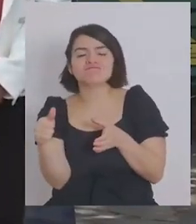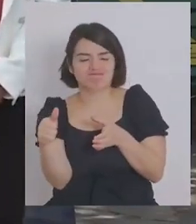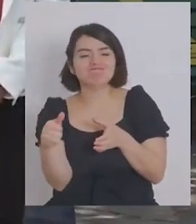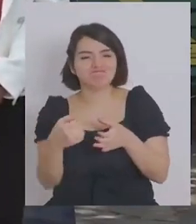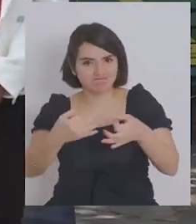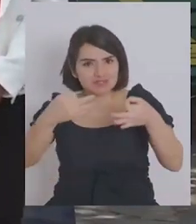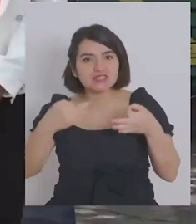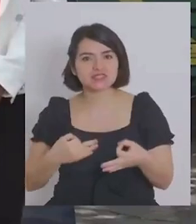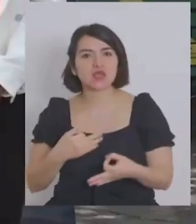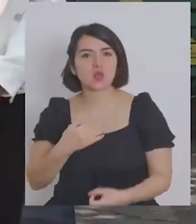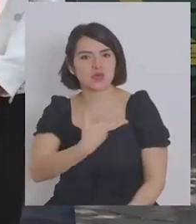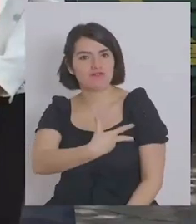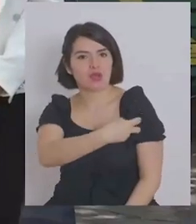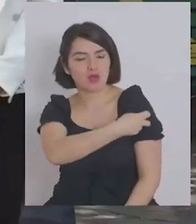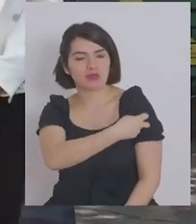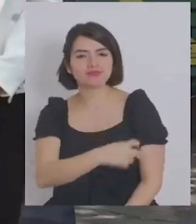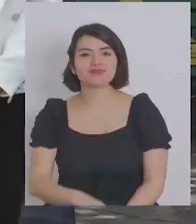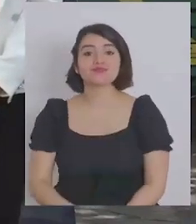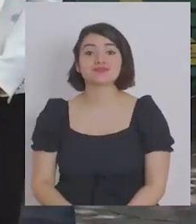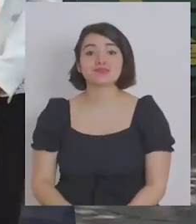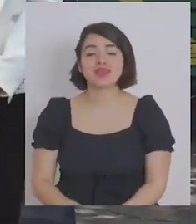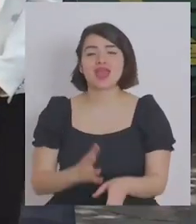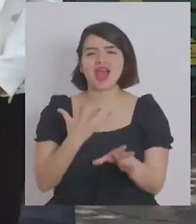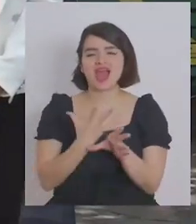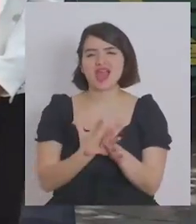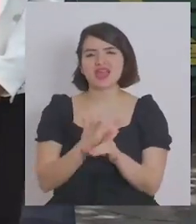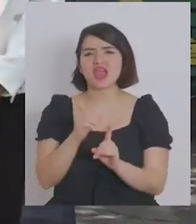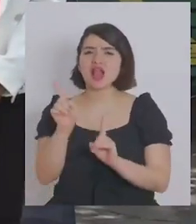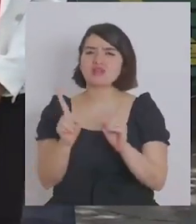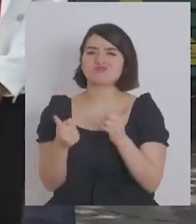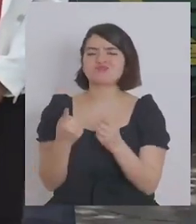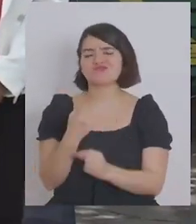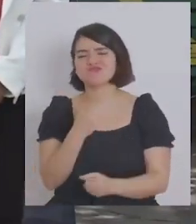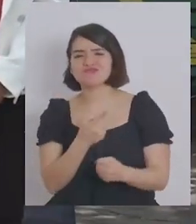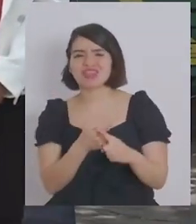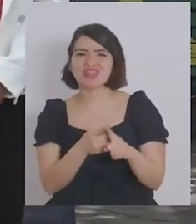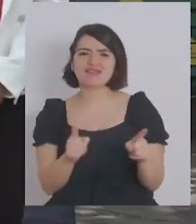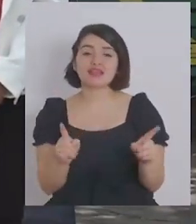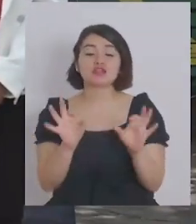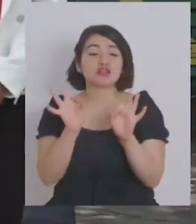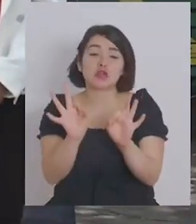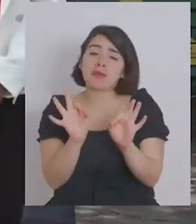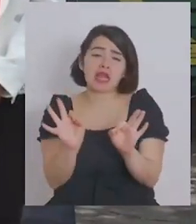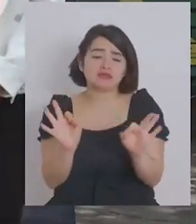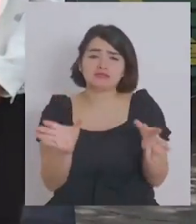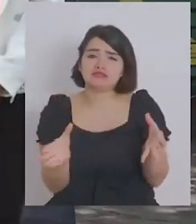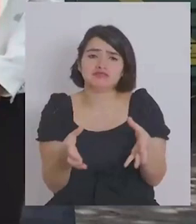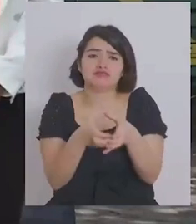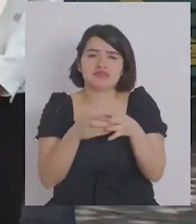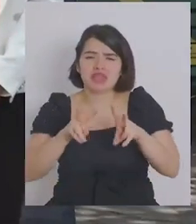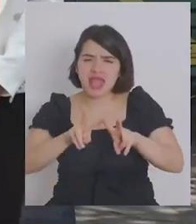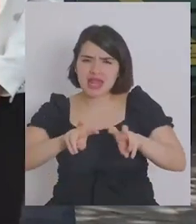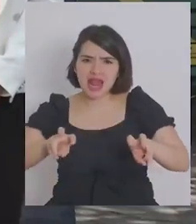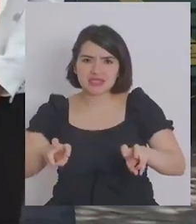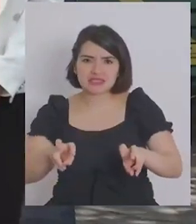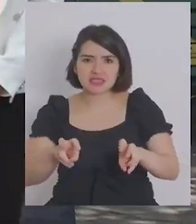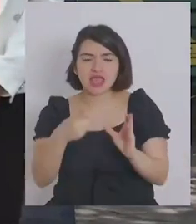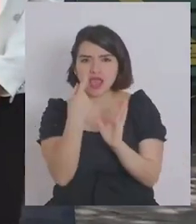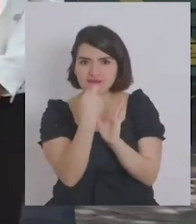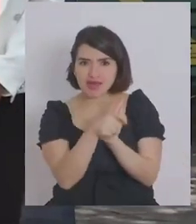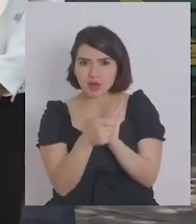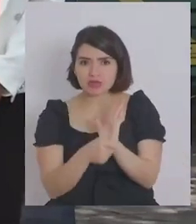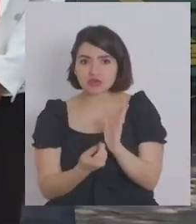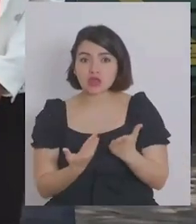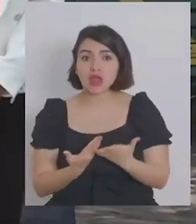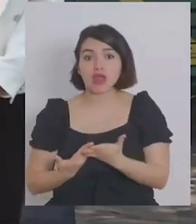vacuna donde donde hay una diferencia cierto que es muy normal en el análisis de si evaluaciones de estudios